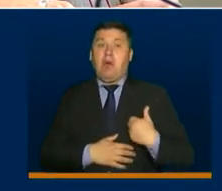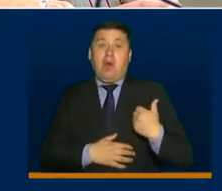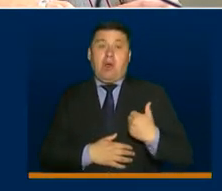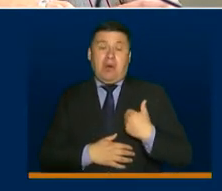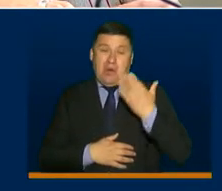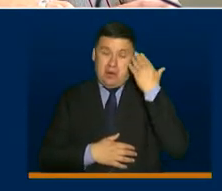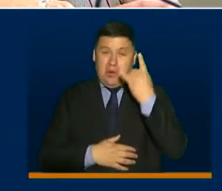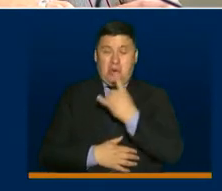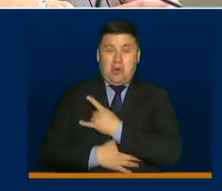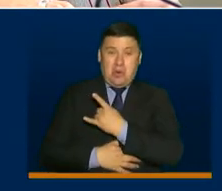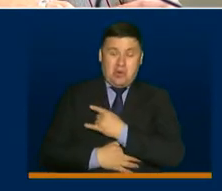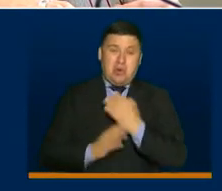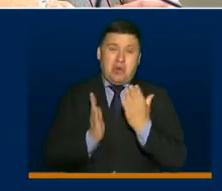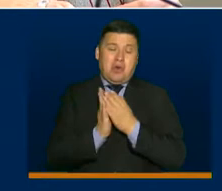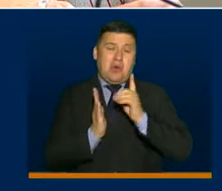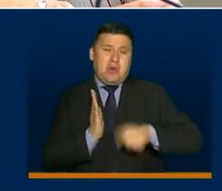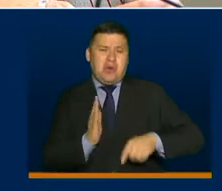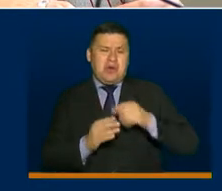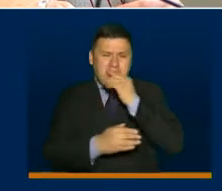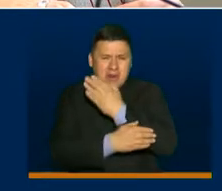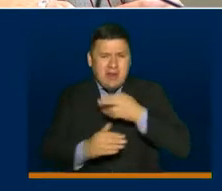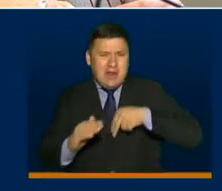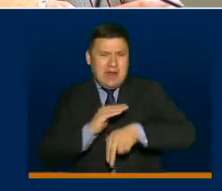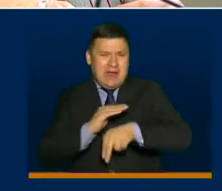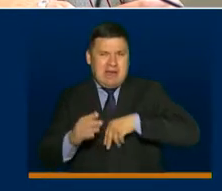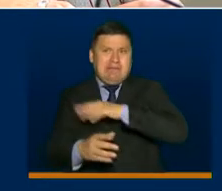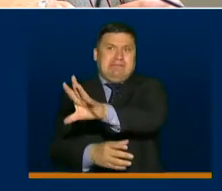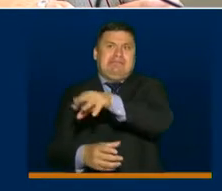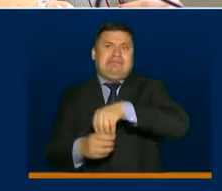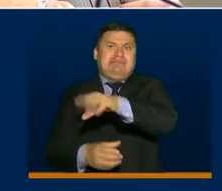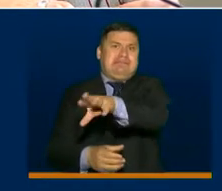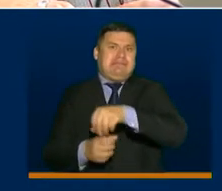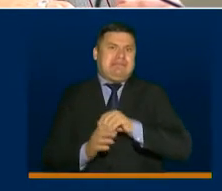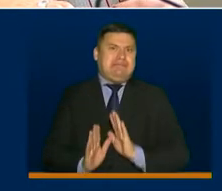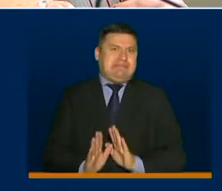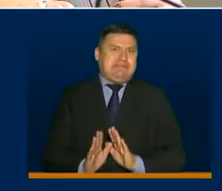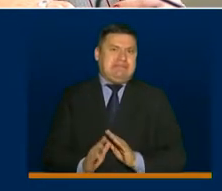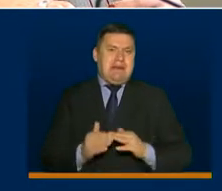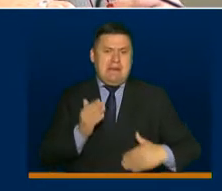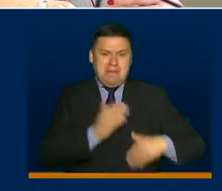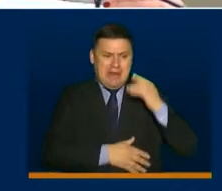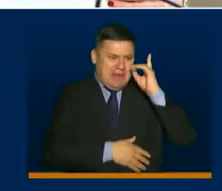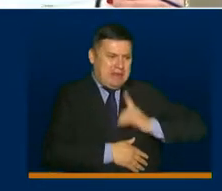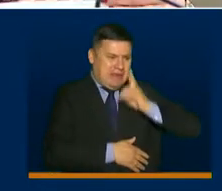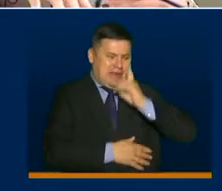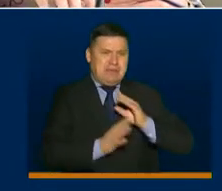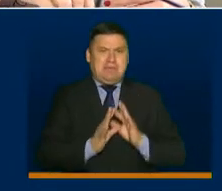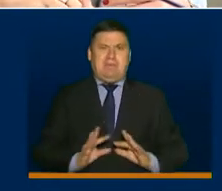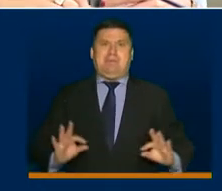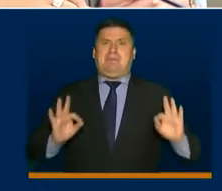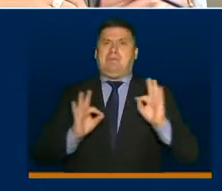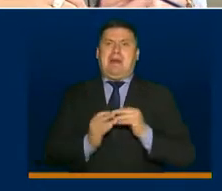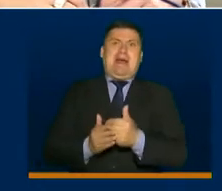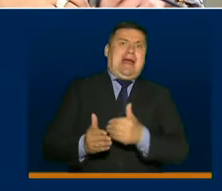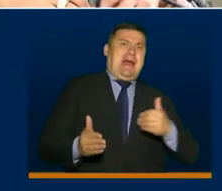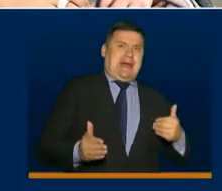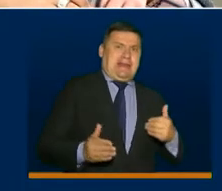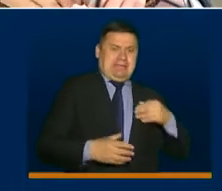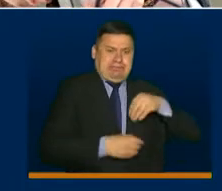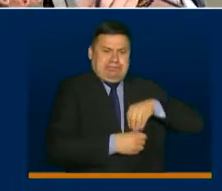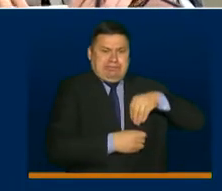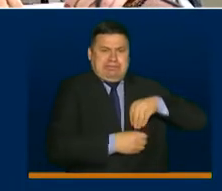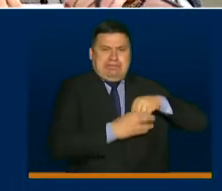de universidades y de colegios y de jardines en momentos donde se tomaron decisiones desde el punto de vista de